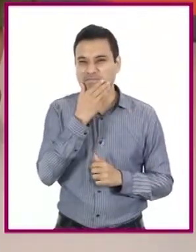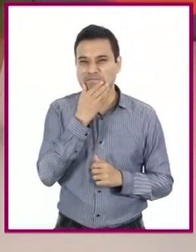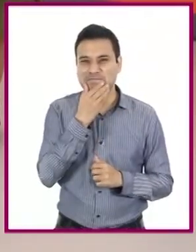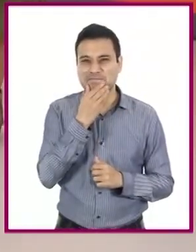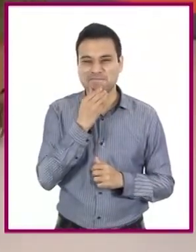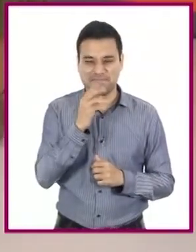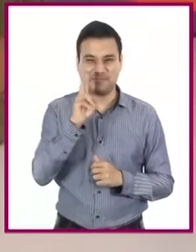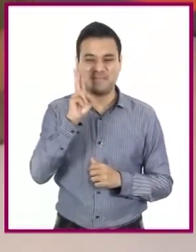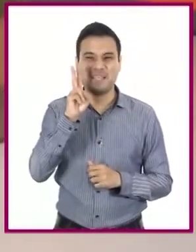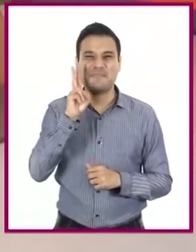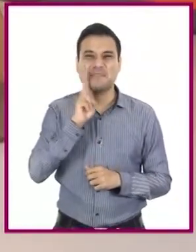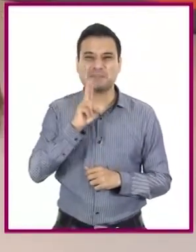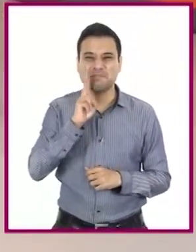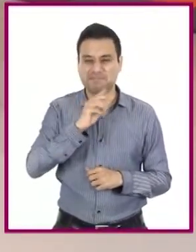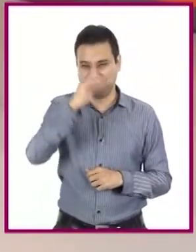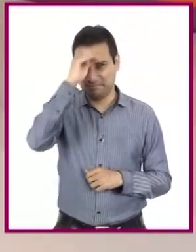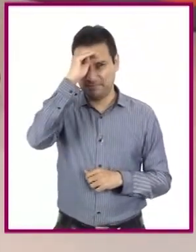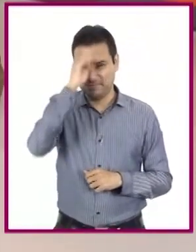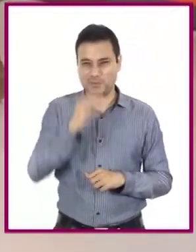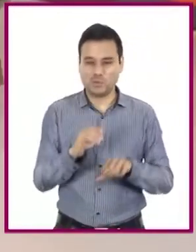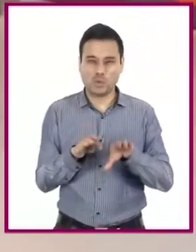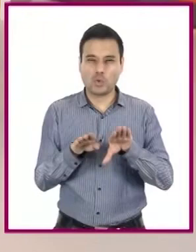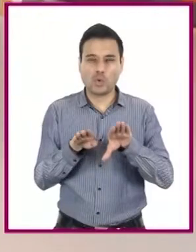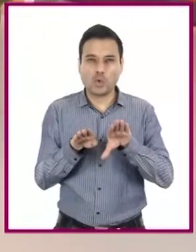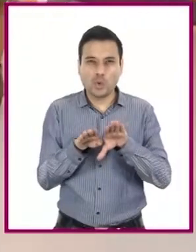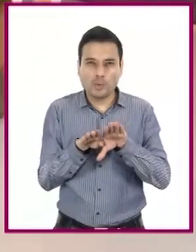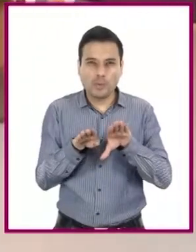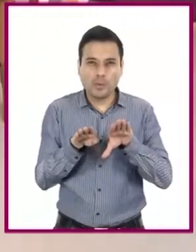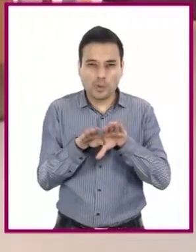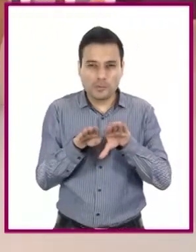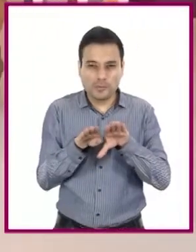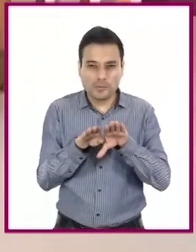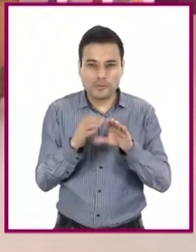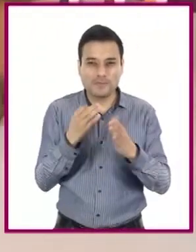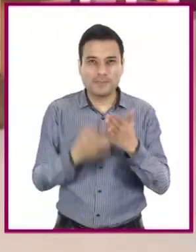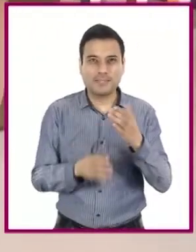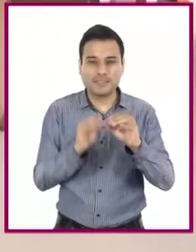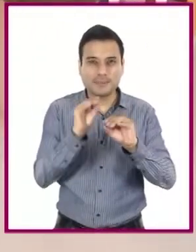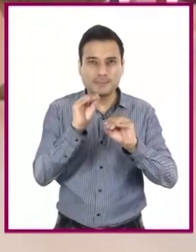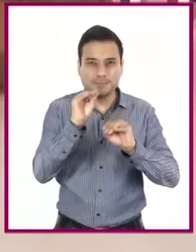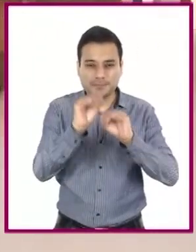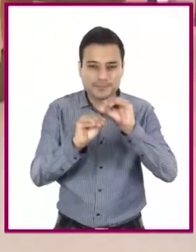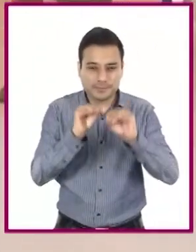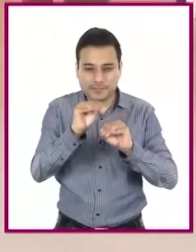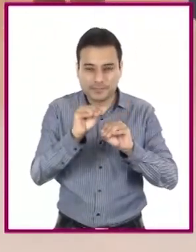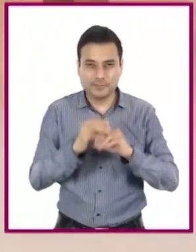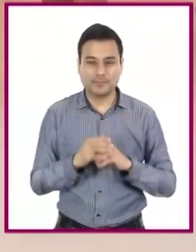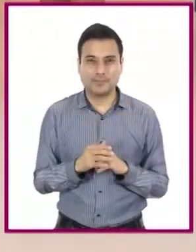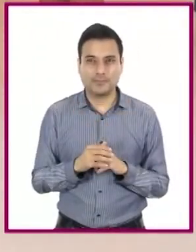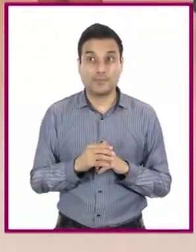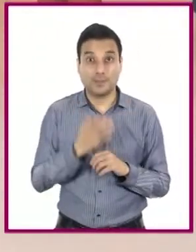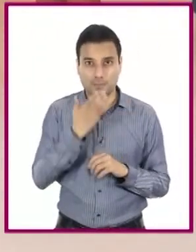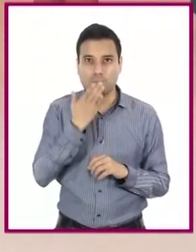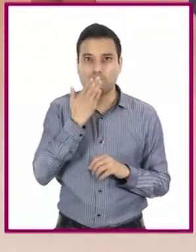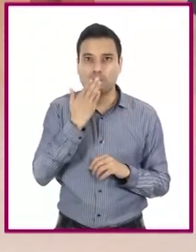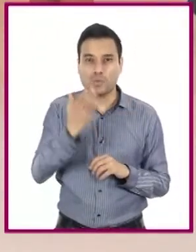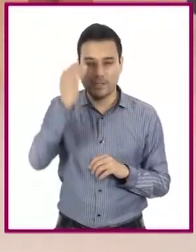nuestra imaginación en grande para poner más elementos. Ay, pues es buena